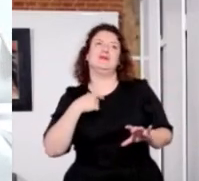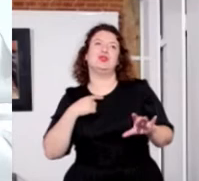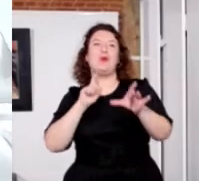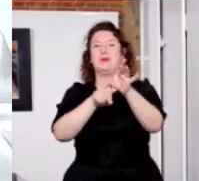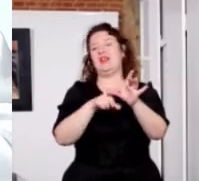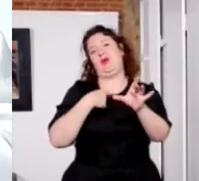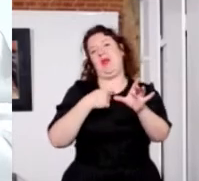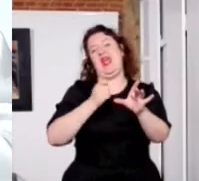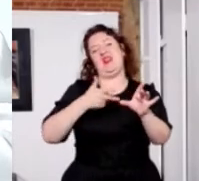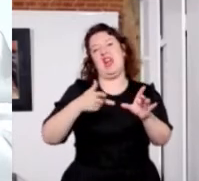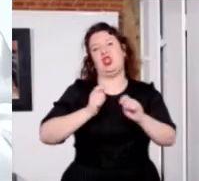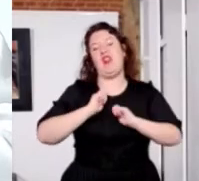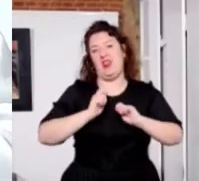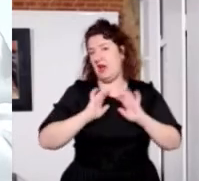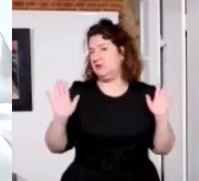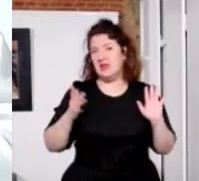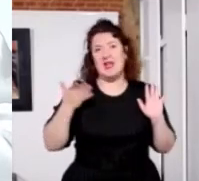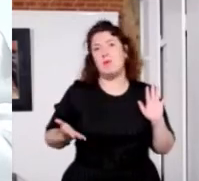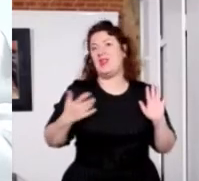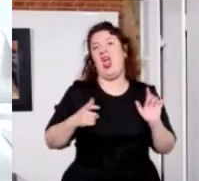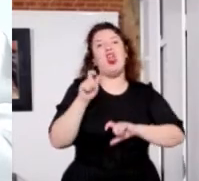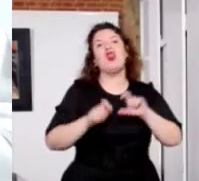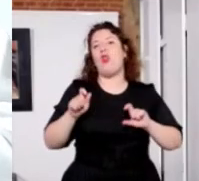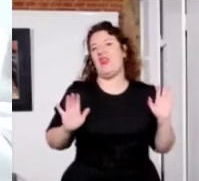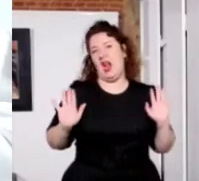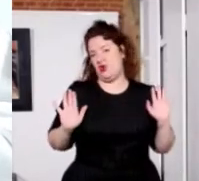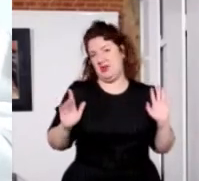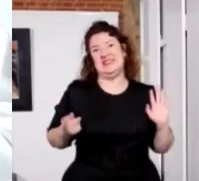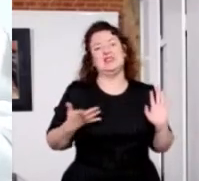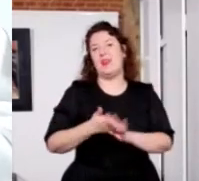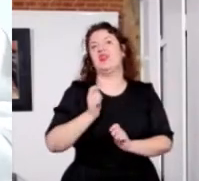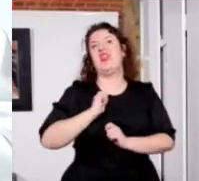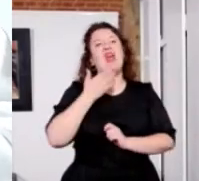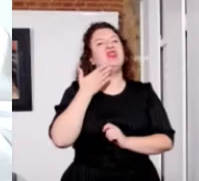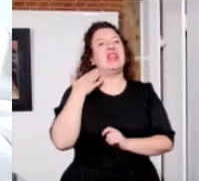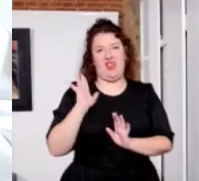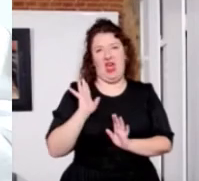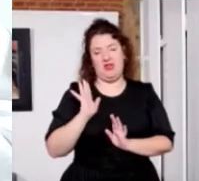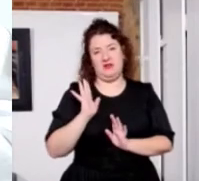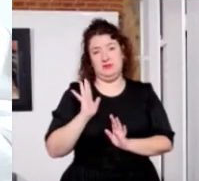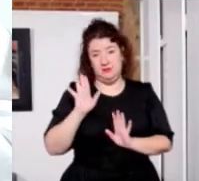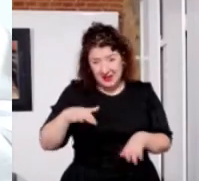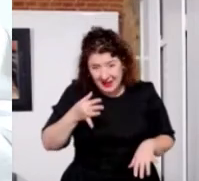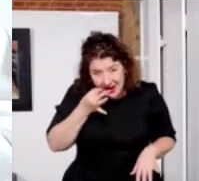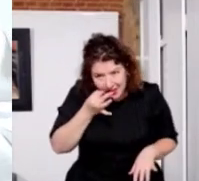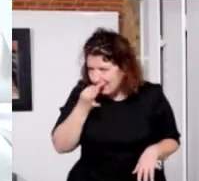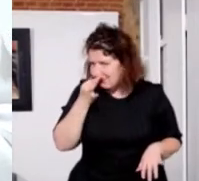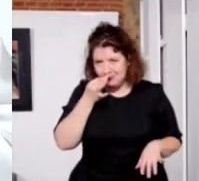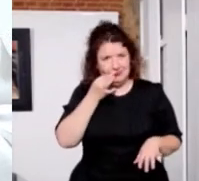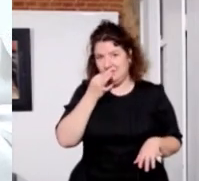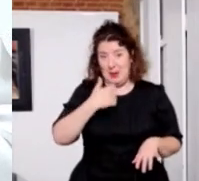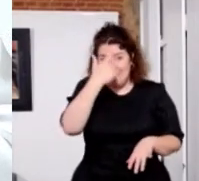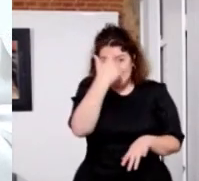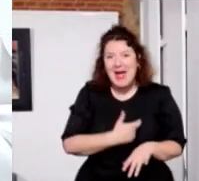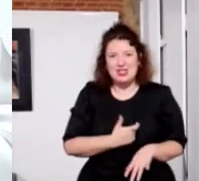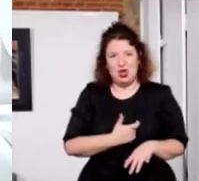derechos. Y lo importante es ser ciudadano o ciudadana, que es lo que te da dignidad, cuando en realidad lo que nos da dignidad es ser